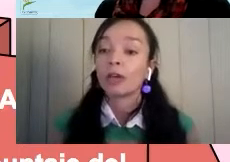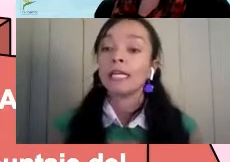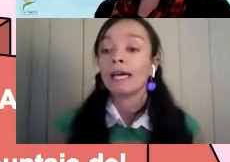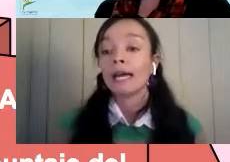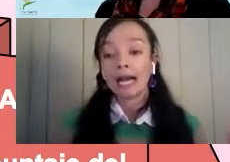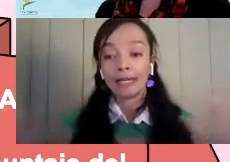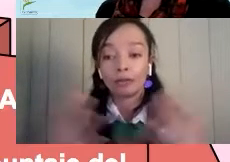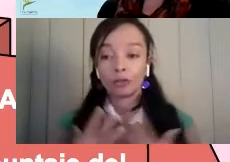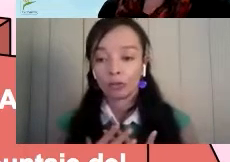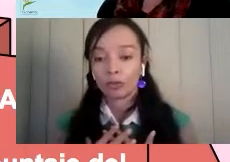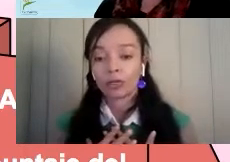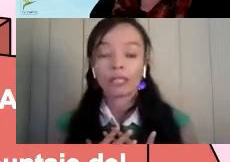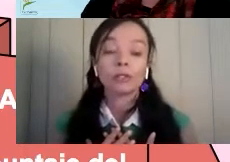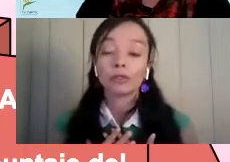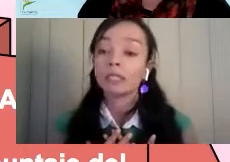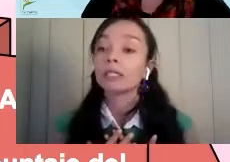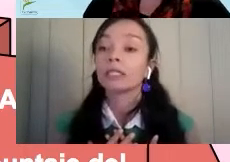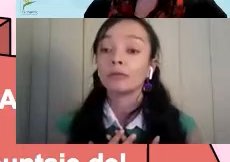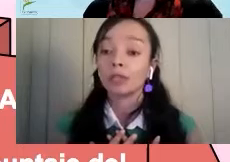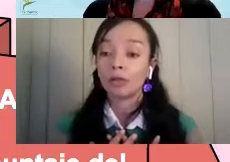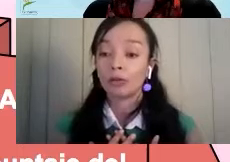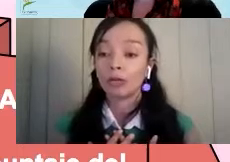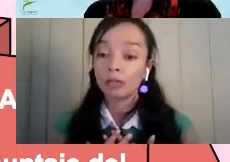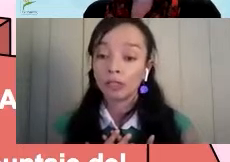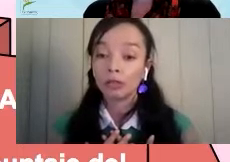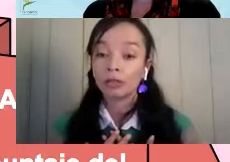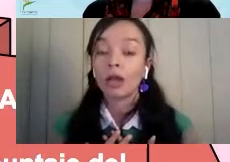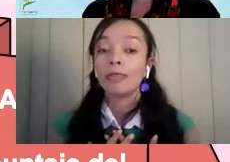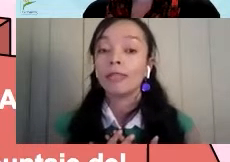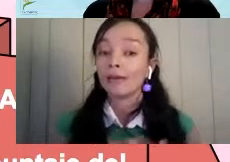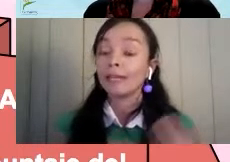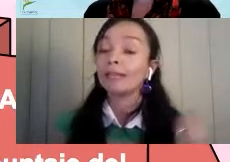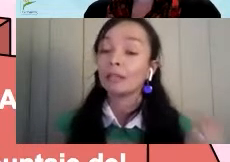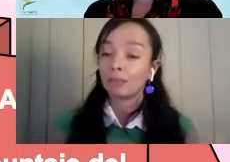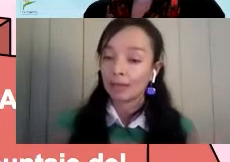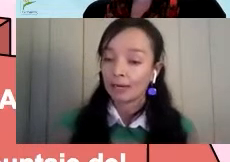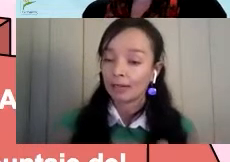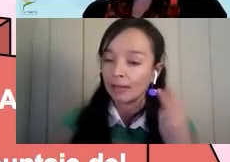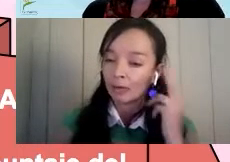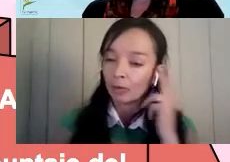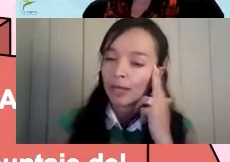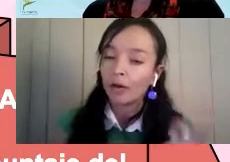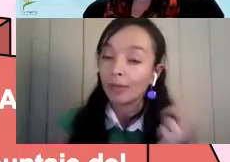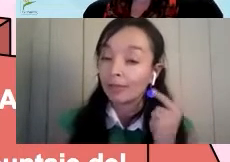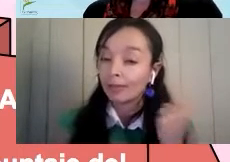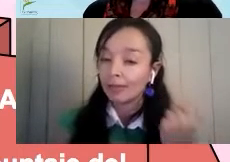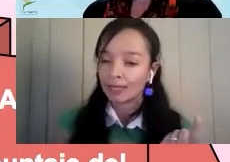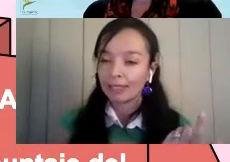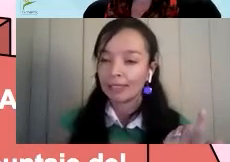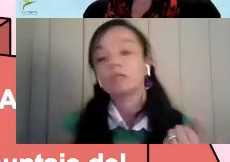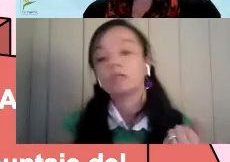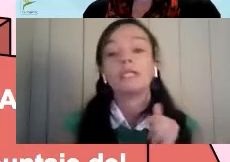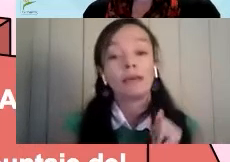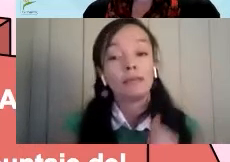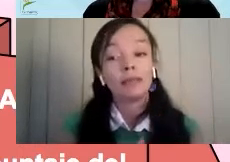responsabilidad cae en nosotros. Las personas que estamos ayudando a los niños de saber interpretar, de tener cuidado, de entender las